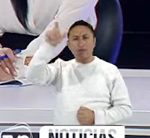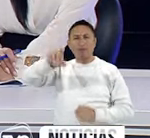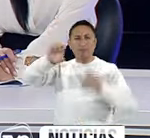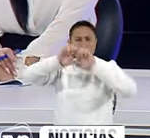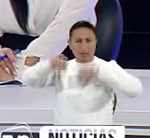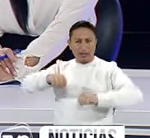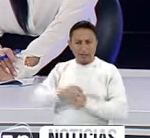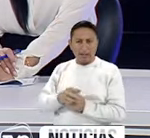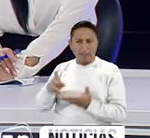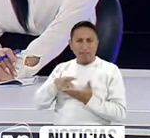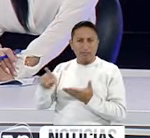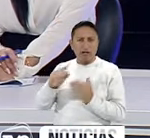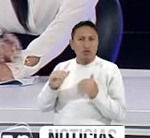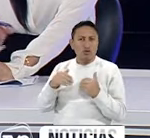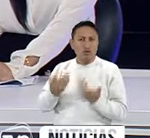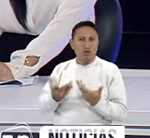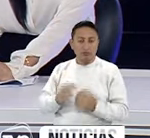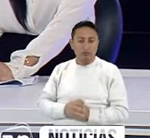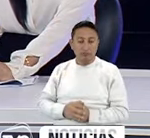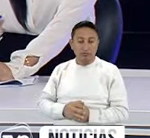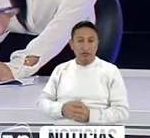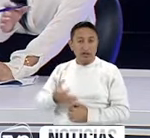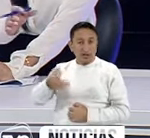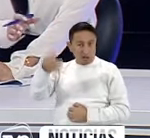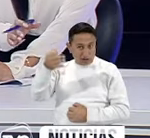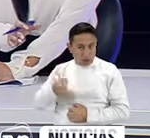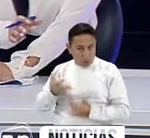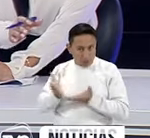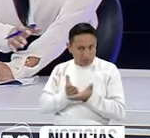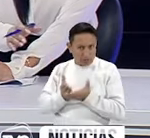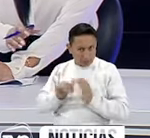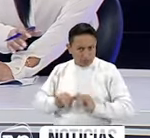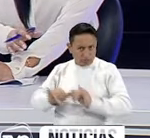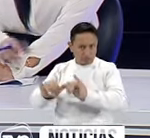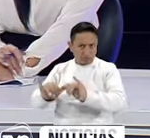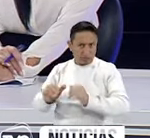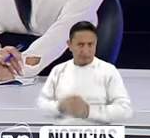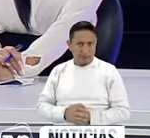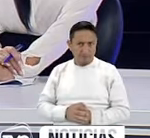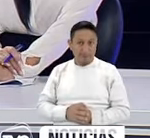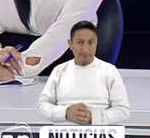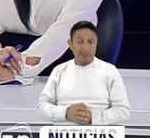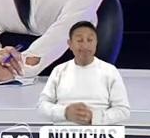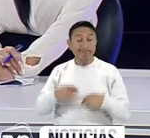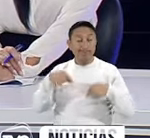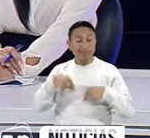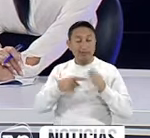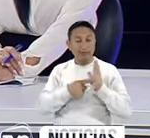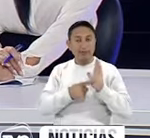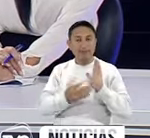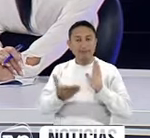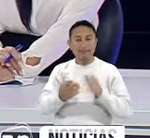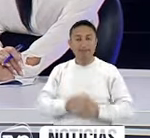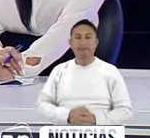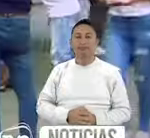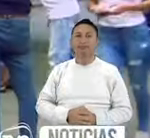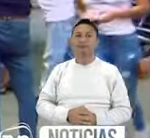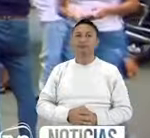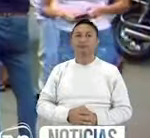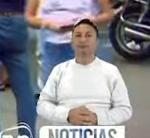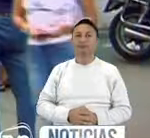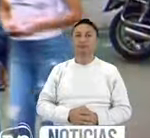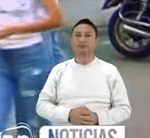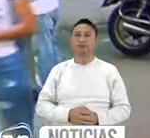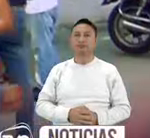externos? ¿Se garantizará la continuidad de los servicios médicos? Aquí lo revisamos. La